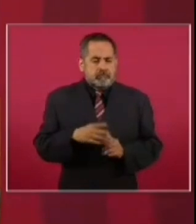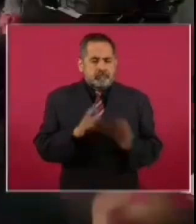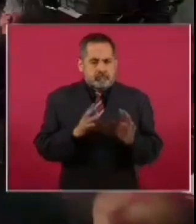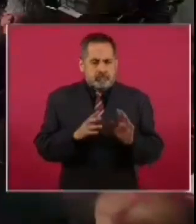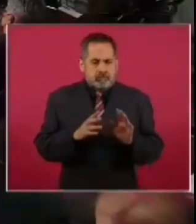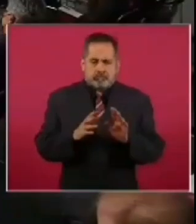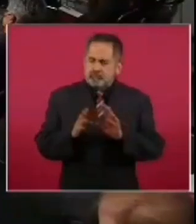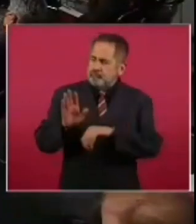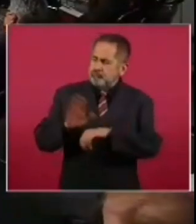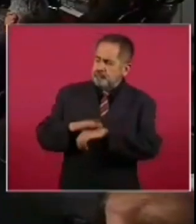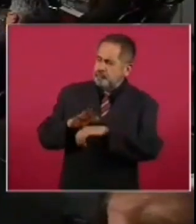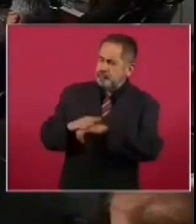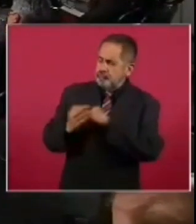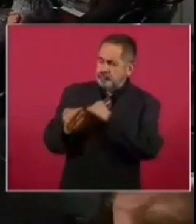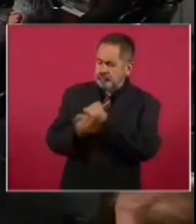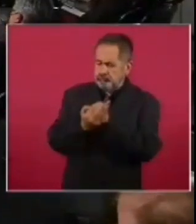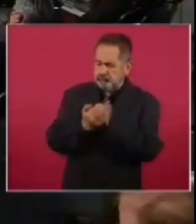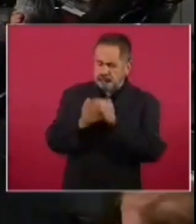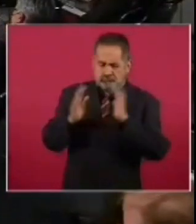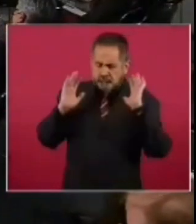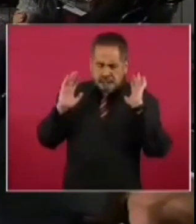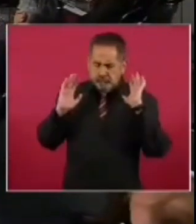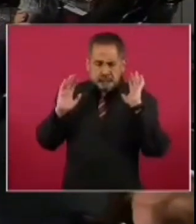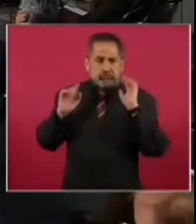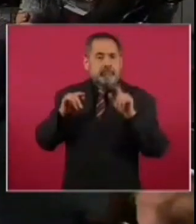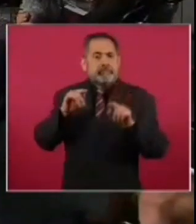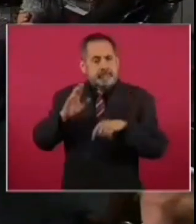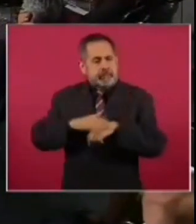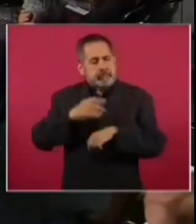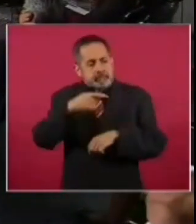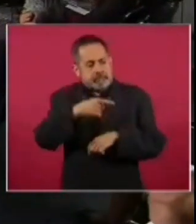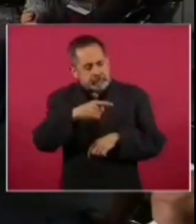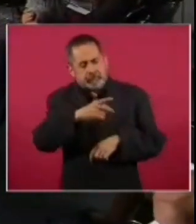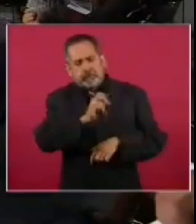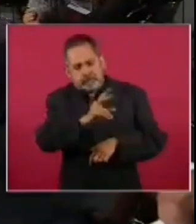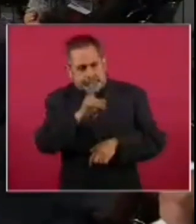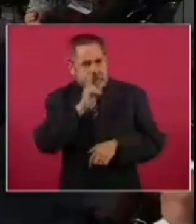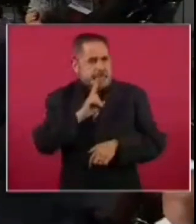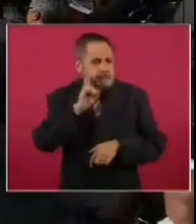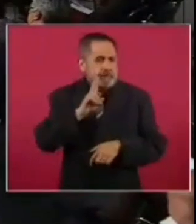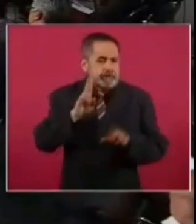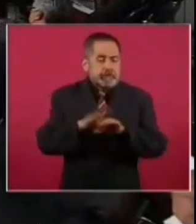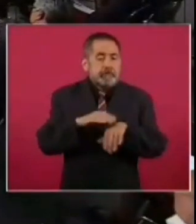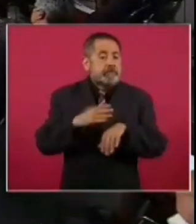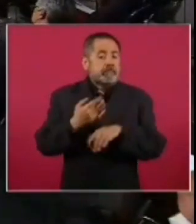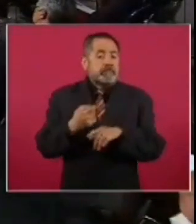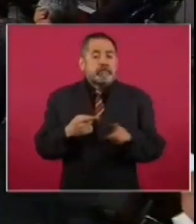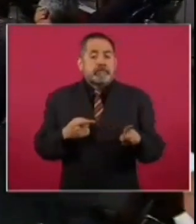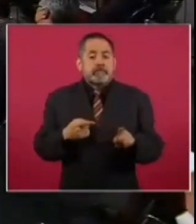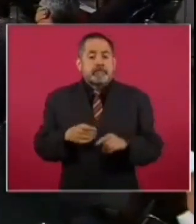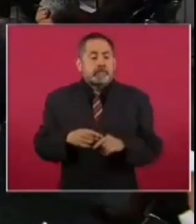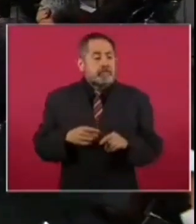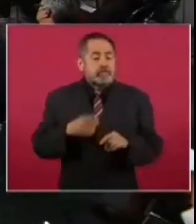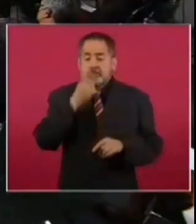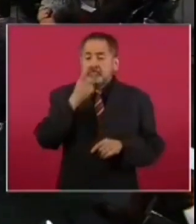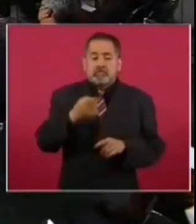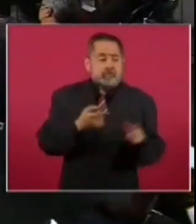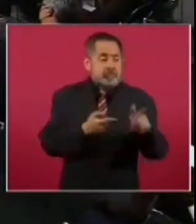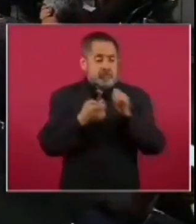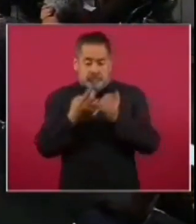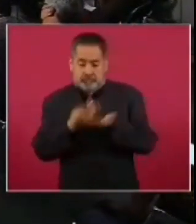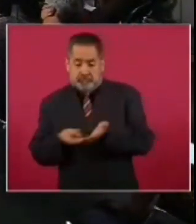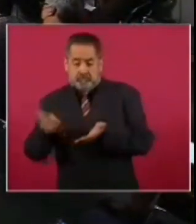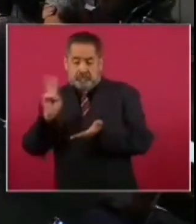defensa acerca de que se le está cobrando